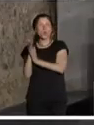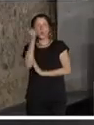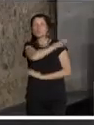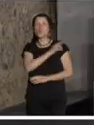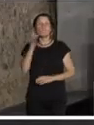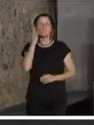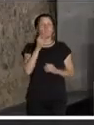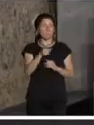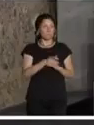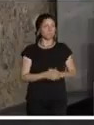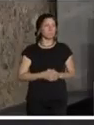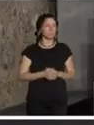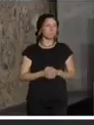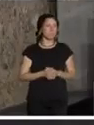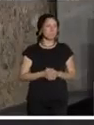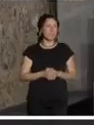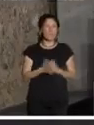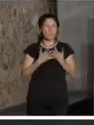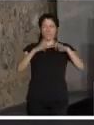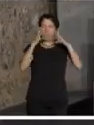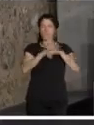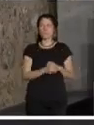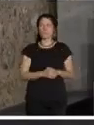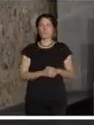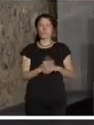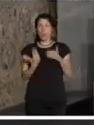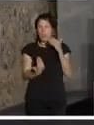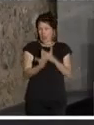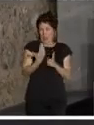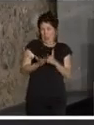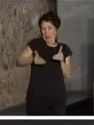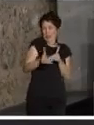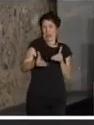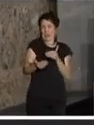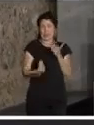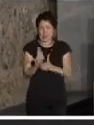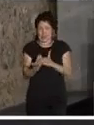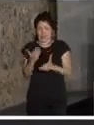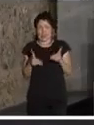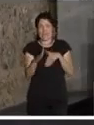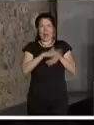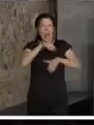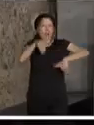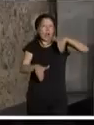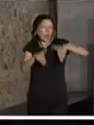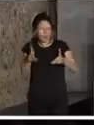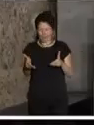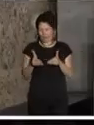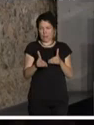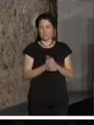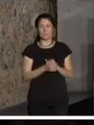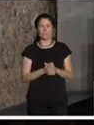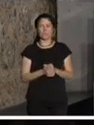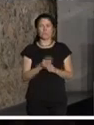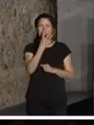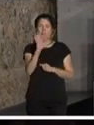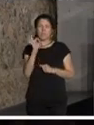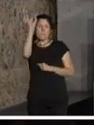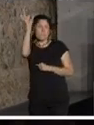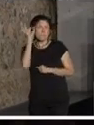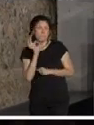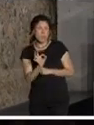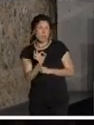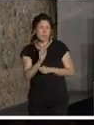y compañeras quedan días que dan días para las elecciones hay un 30%